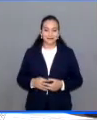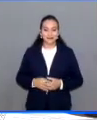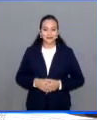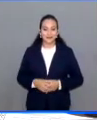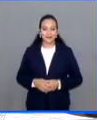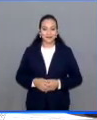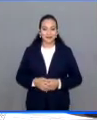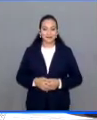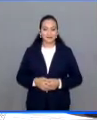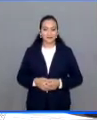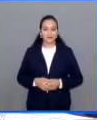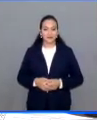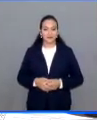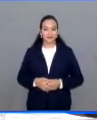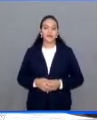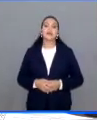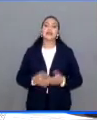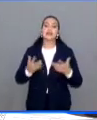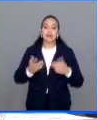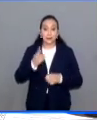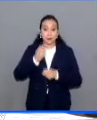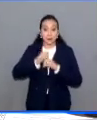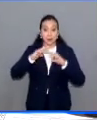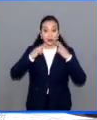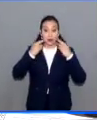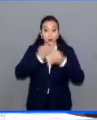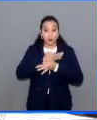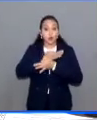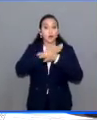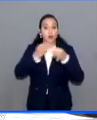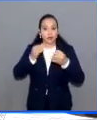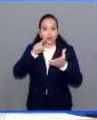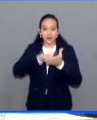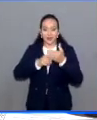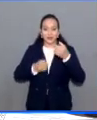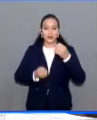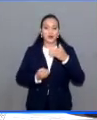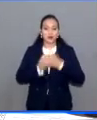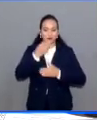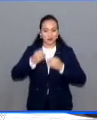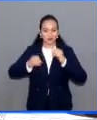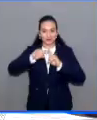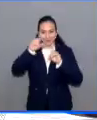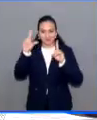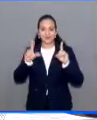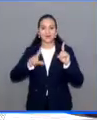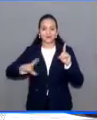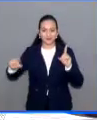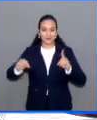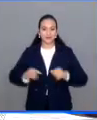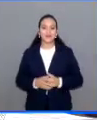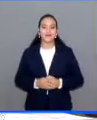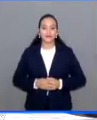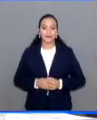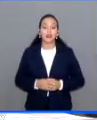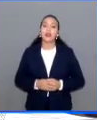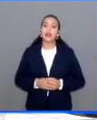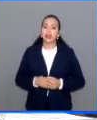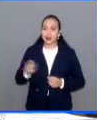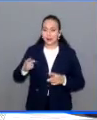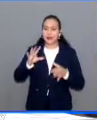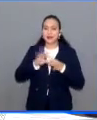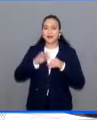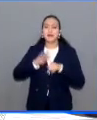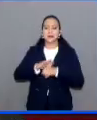Se llevó a cabo la primera sesión pública del Pleno de la nueva Suprema Corte de Justicia de la Nación. Es Mario López Peña con los